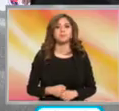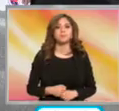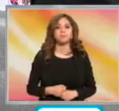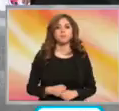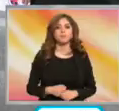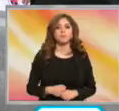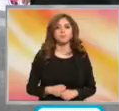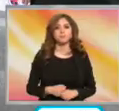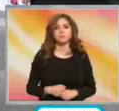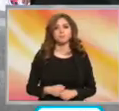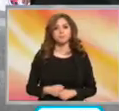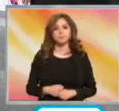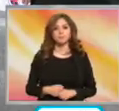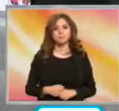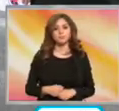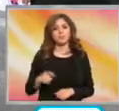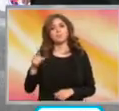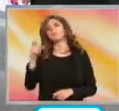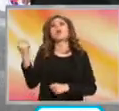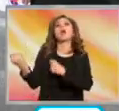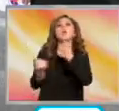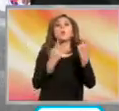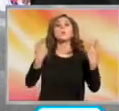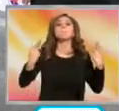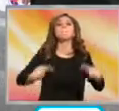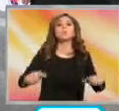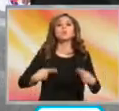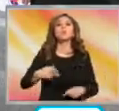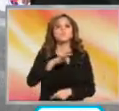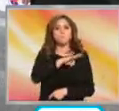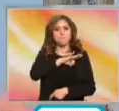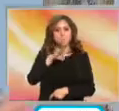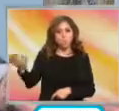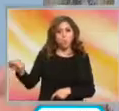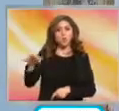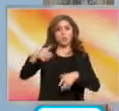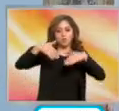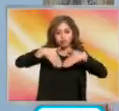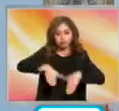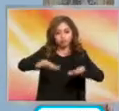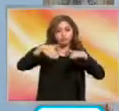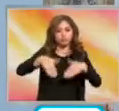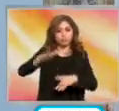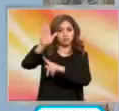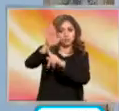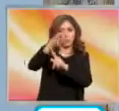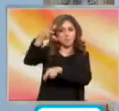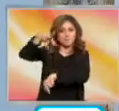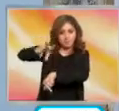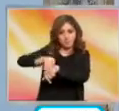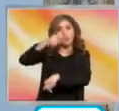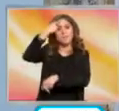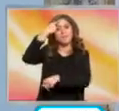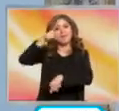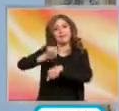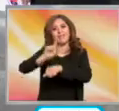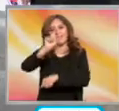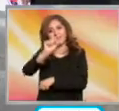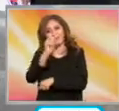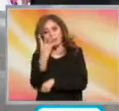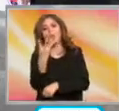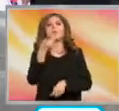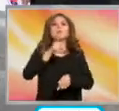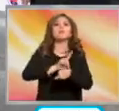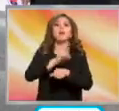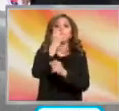proveedores, llamémoslo así, que pueden reproducir el lábaro patrio para eventos como el 24, para el Día de la Independencia,